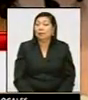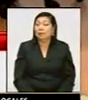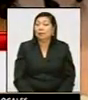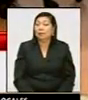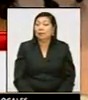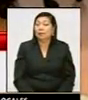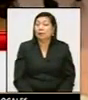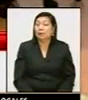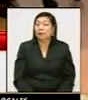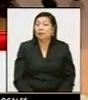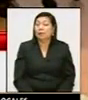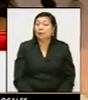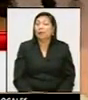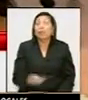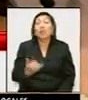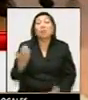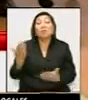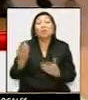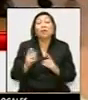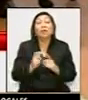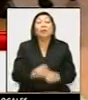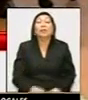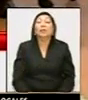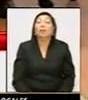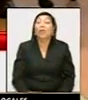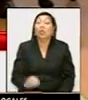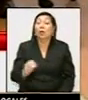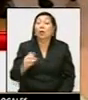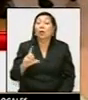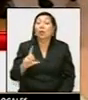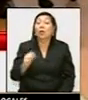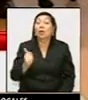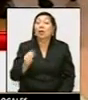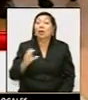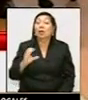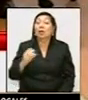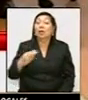Correcto, congresista, damos la bienvenida al congresista Pedro Olaechea.